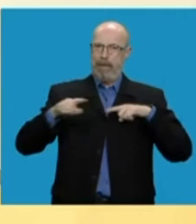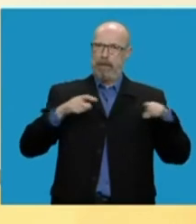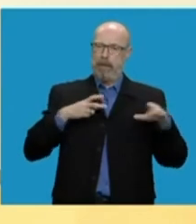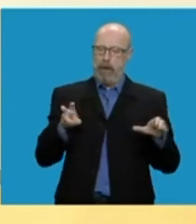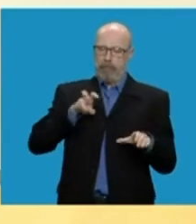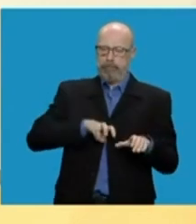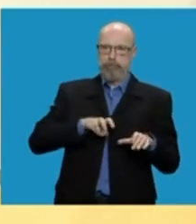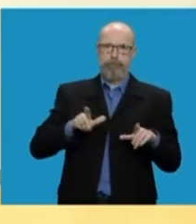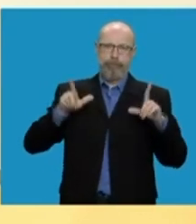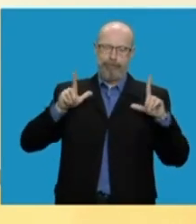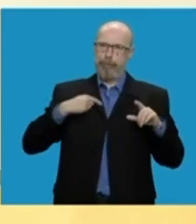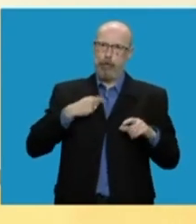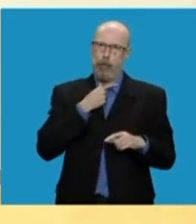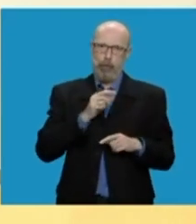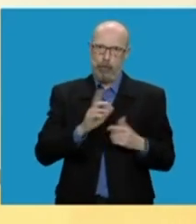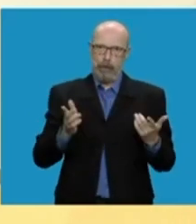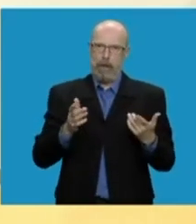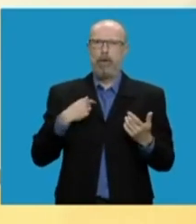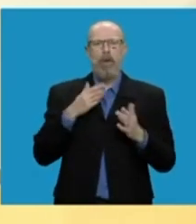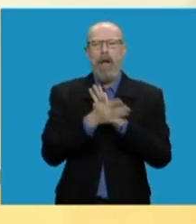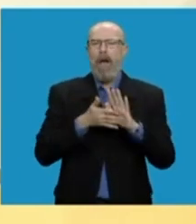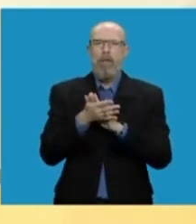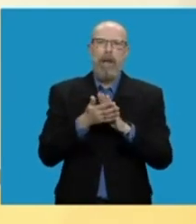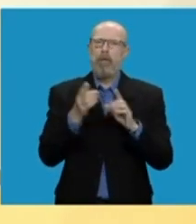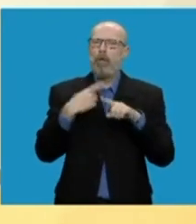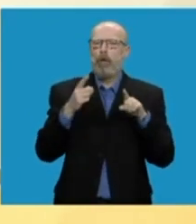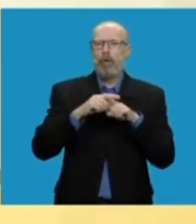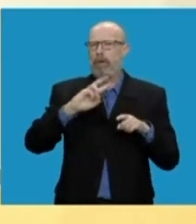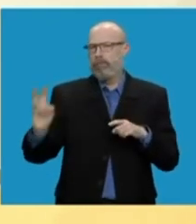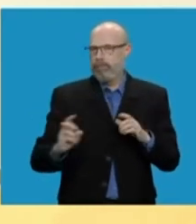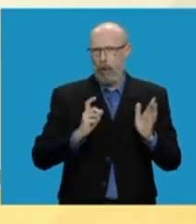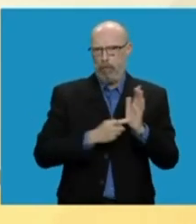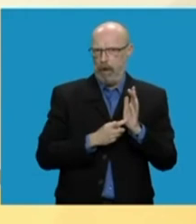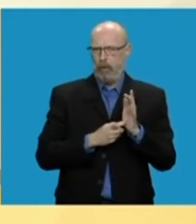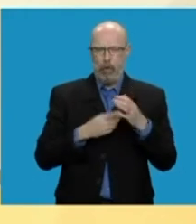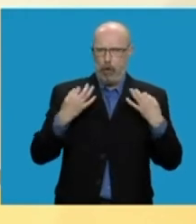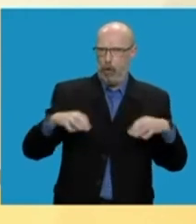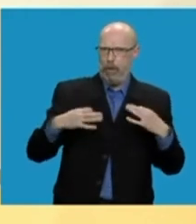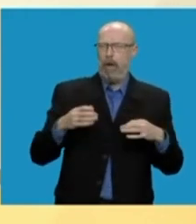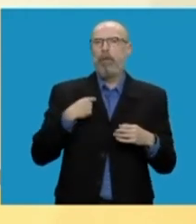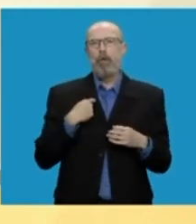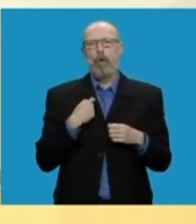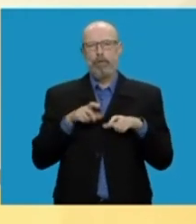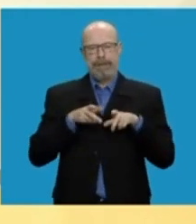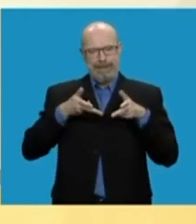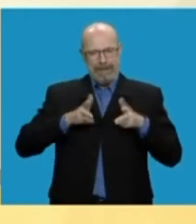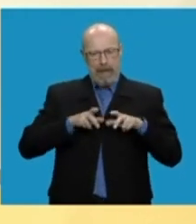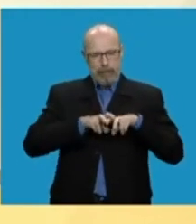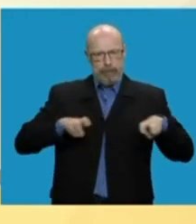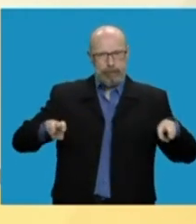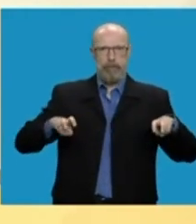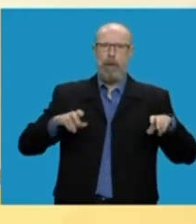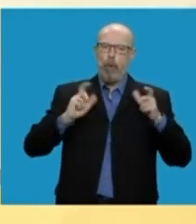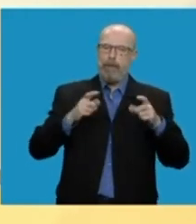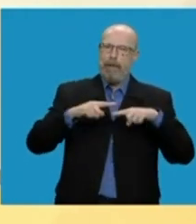que hablábamos de todo, de lo divino y de lo humano. No, me gustaba sentarme, pero no lo hacía por eso. Lo